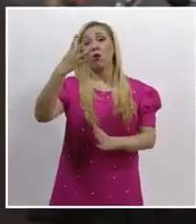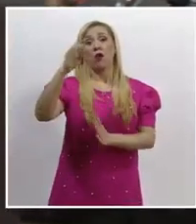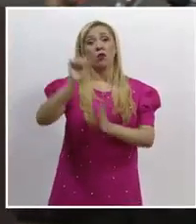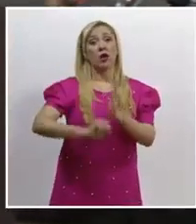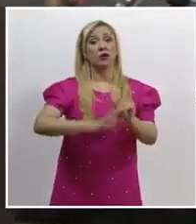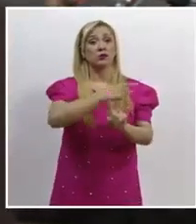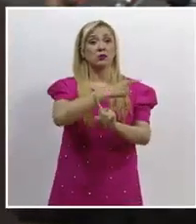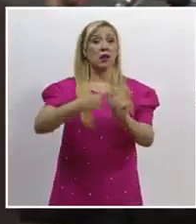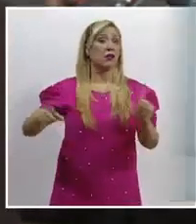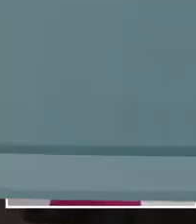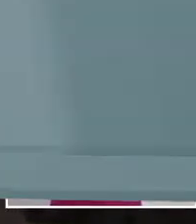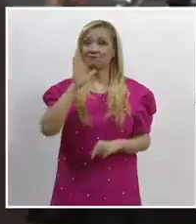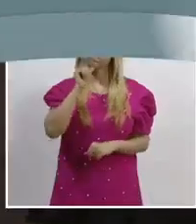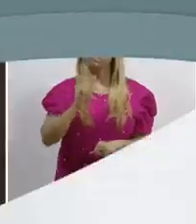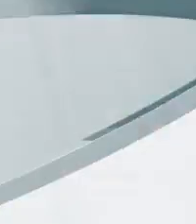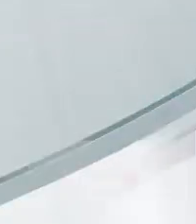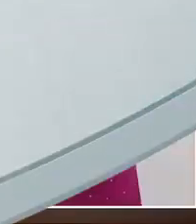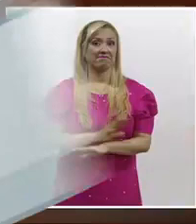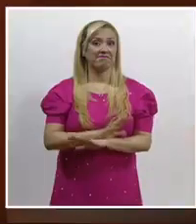y medio.